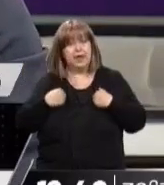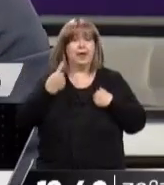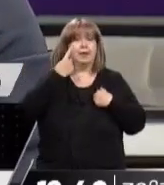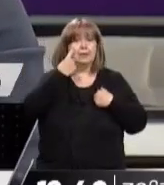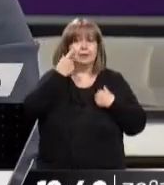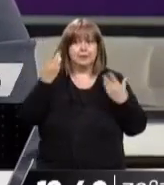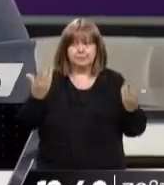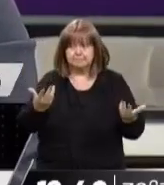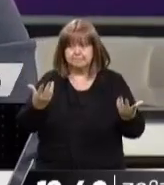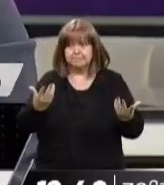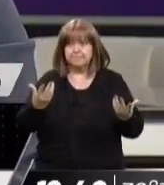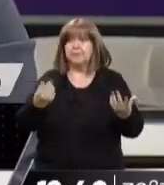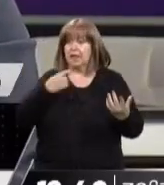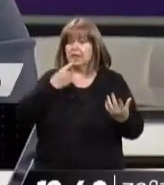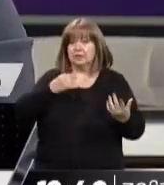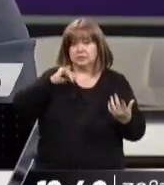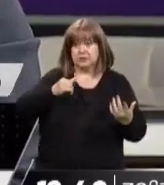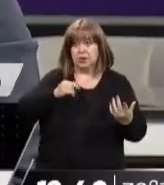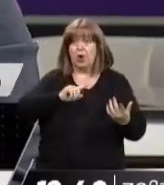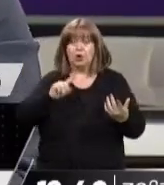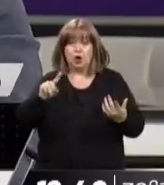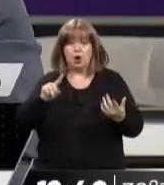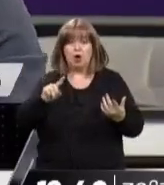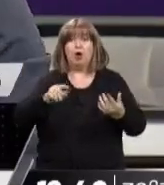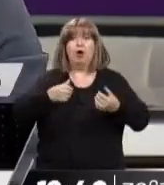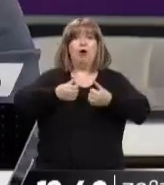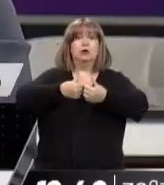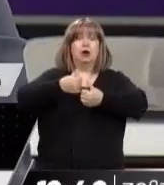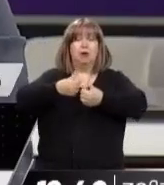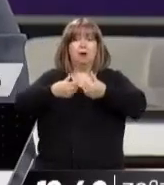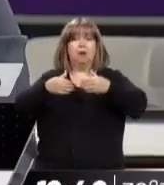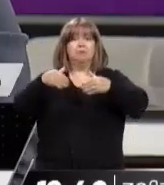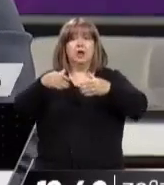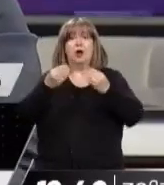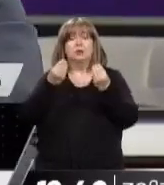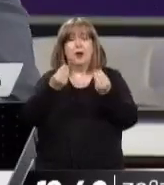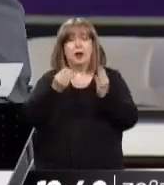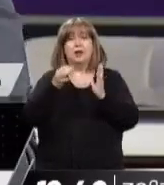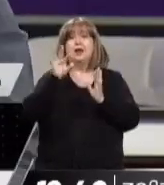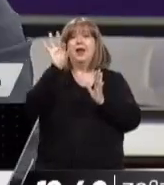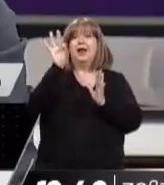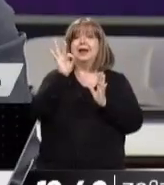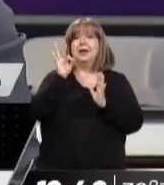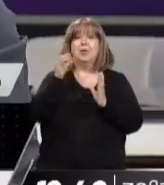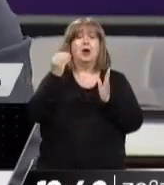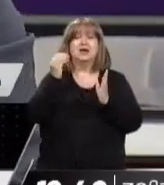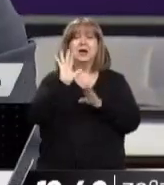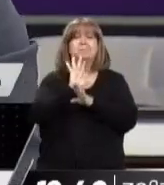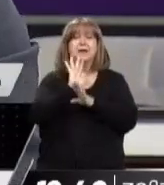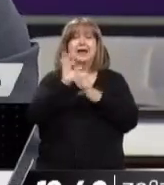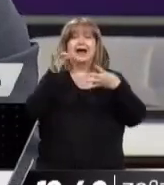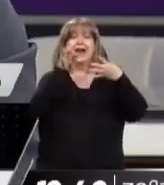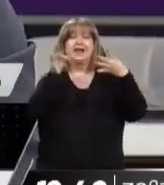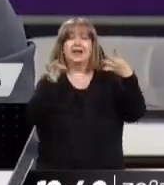poquito violenta, uh-huh, el debate sobre cuáles son los parámetros que hay que tener para elegir a una representante de la vendimia.